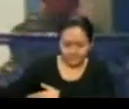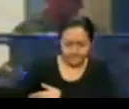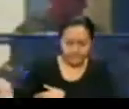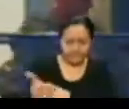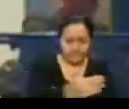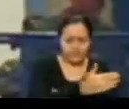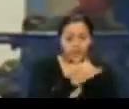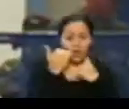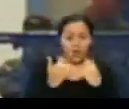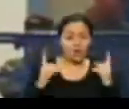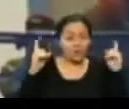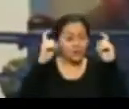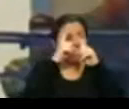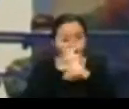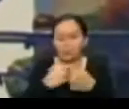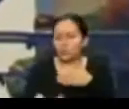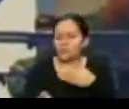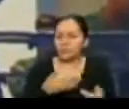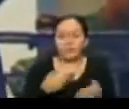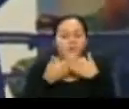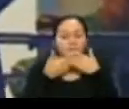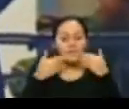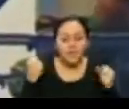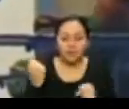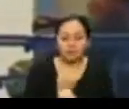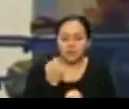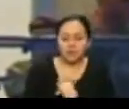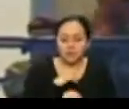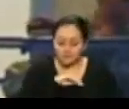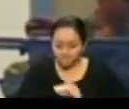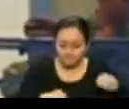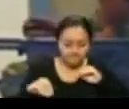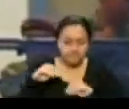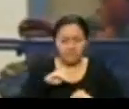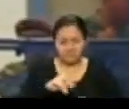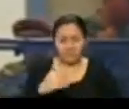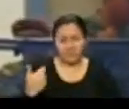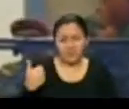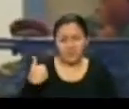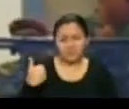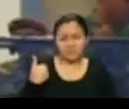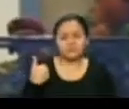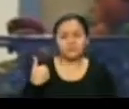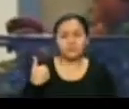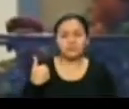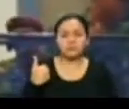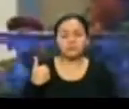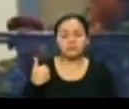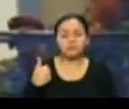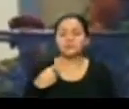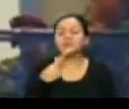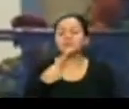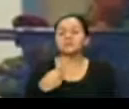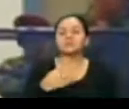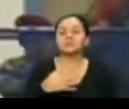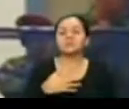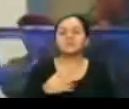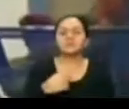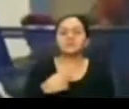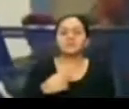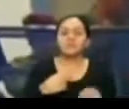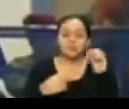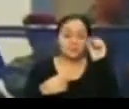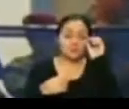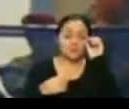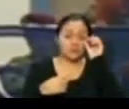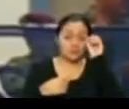haciendo aún mejor, compañeros. Tenemos, dicen, que no hemos cambiado el